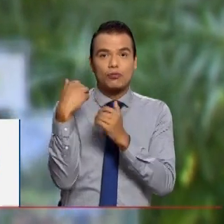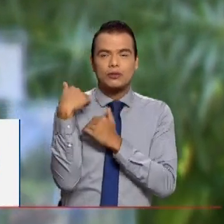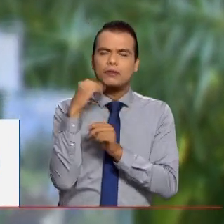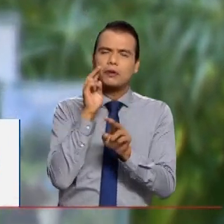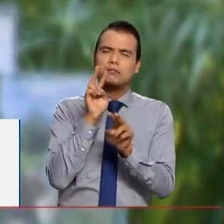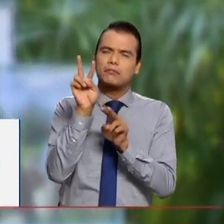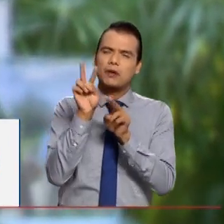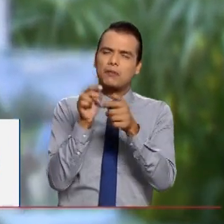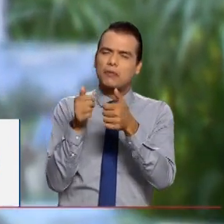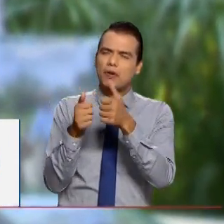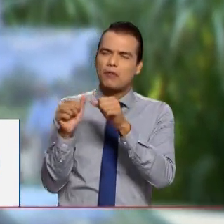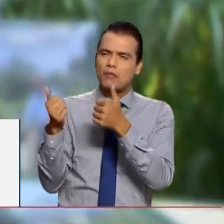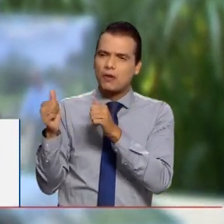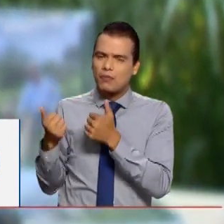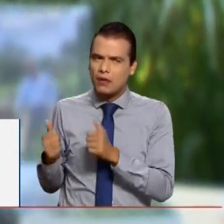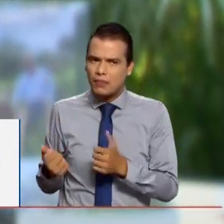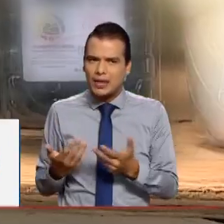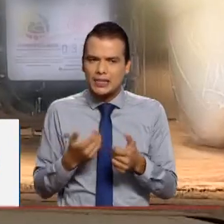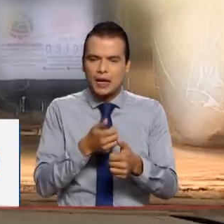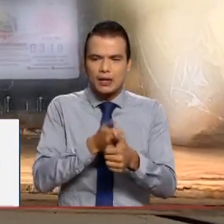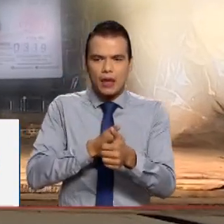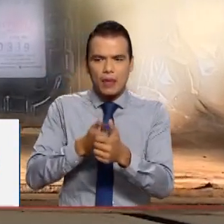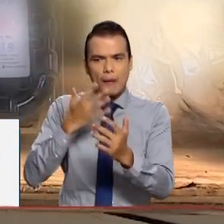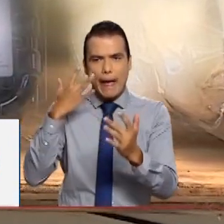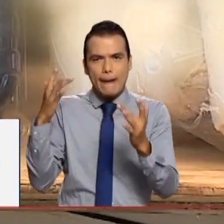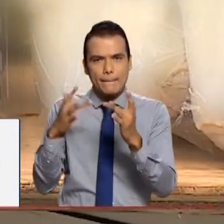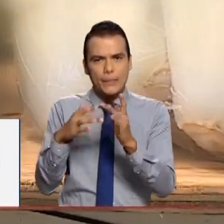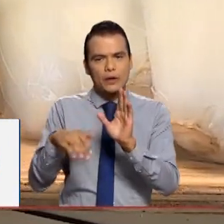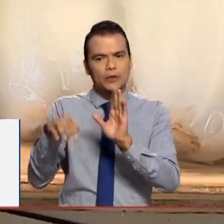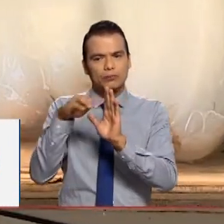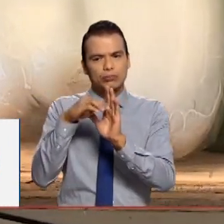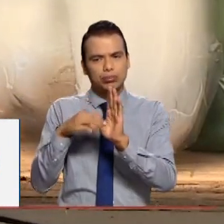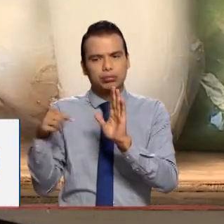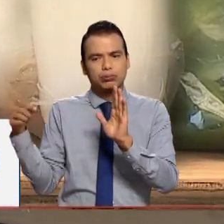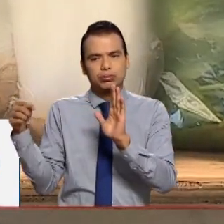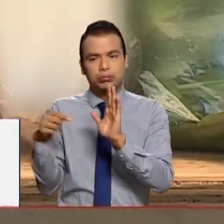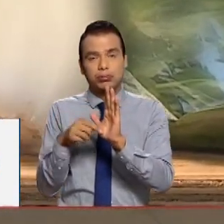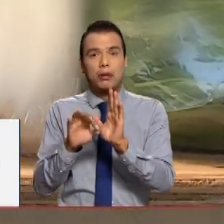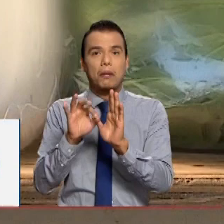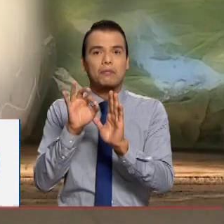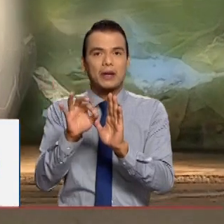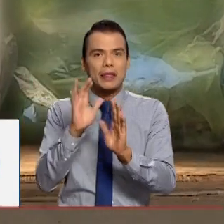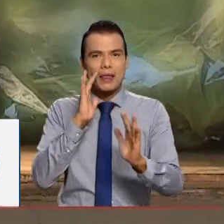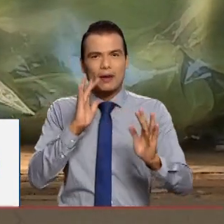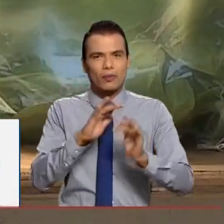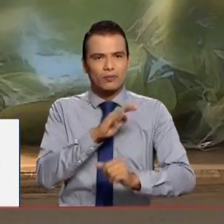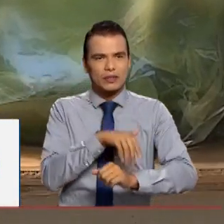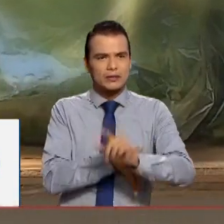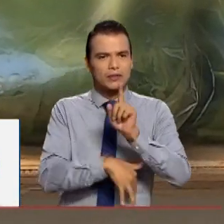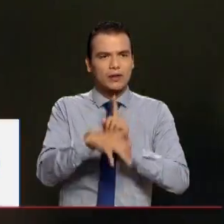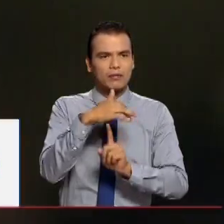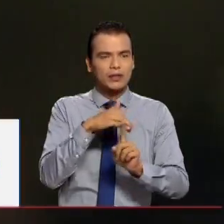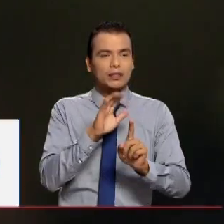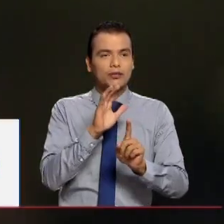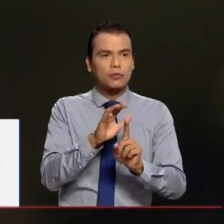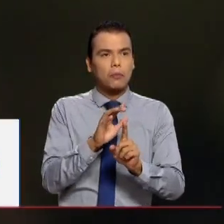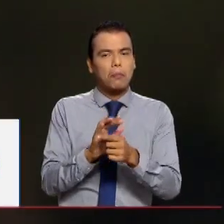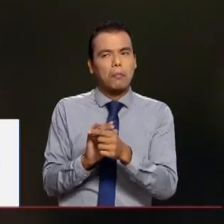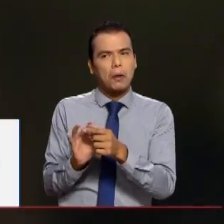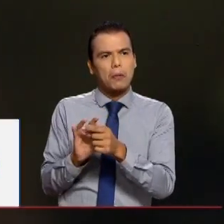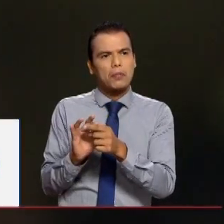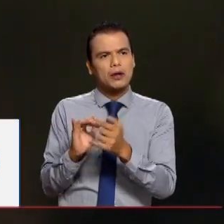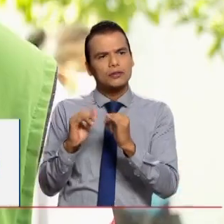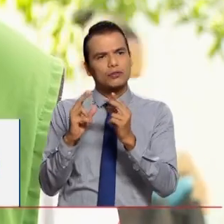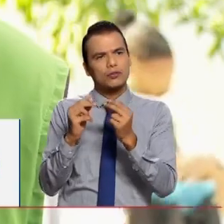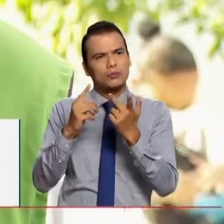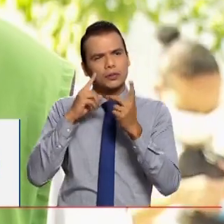y evaluación de los establecimientos que cumplen con Los criterios establecidos por el Ministerio de ambiente las iniciativas tienen